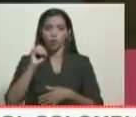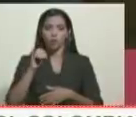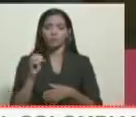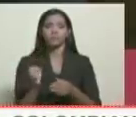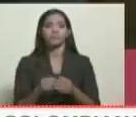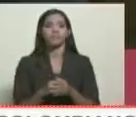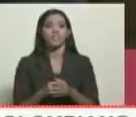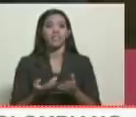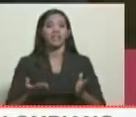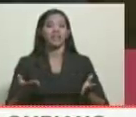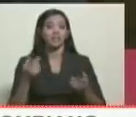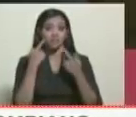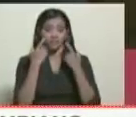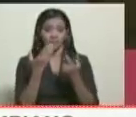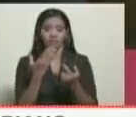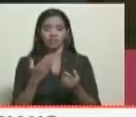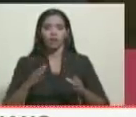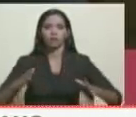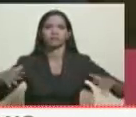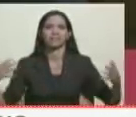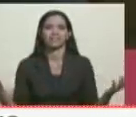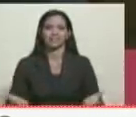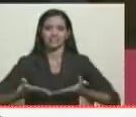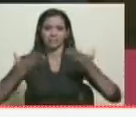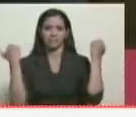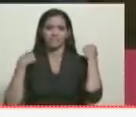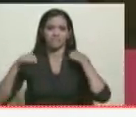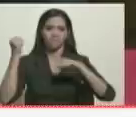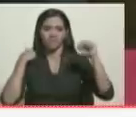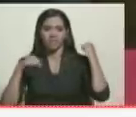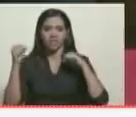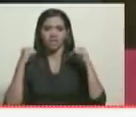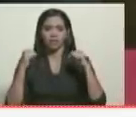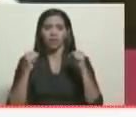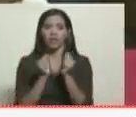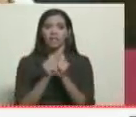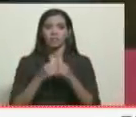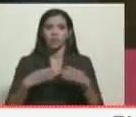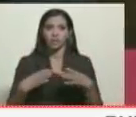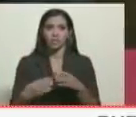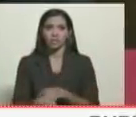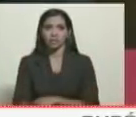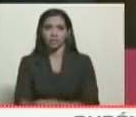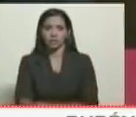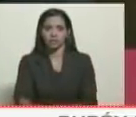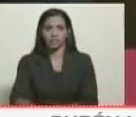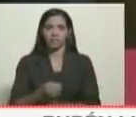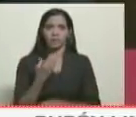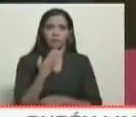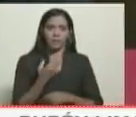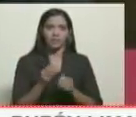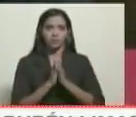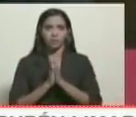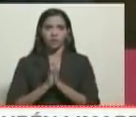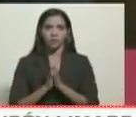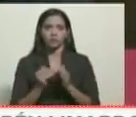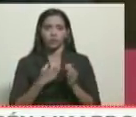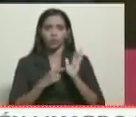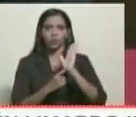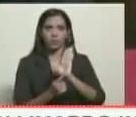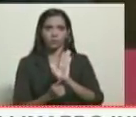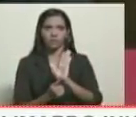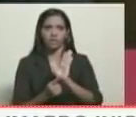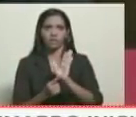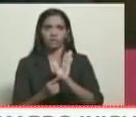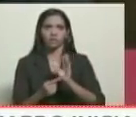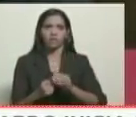alzamiento, por cierto, en mi estado natal, en Barcelona, estado en Anzoátegui, si me permites, por favor, yo quisiera mostrarle a la opinión